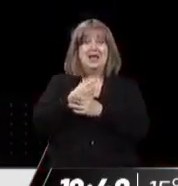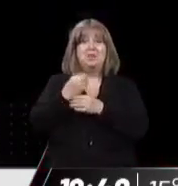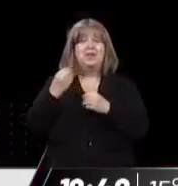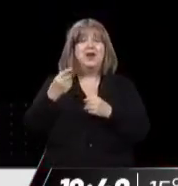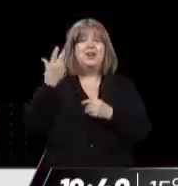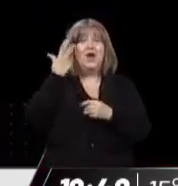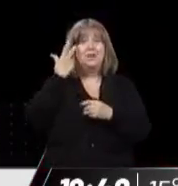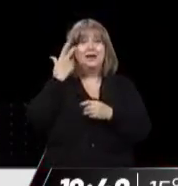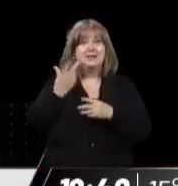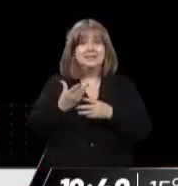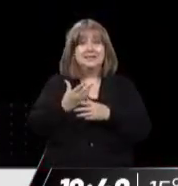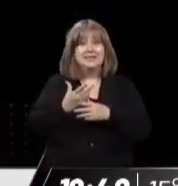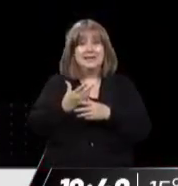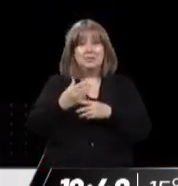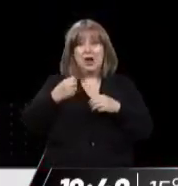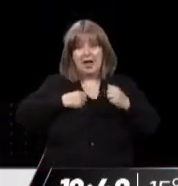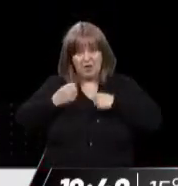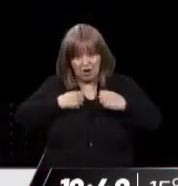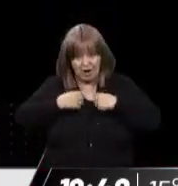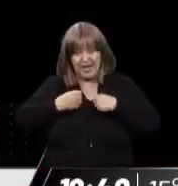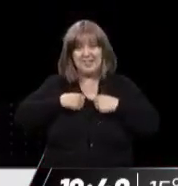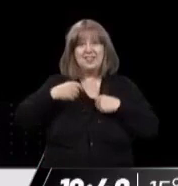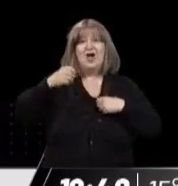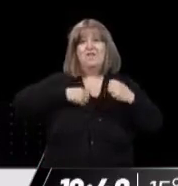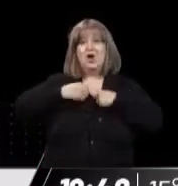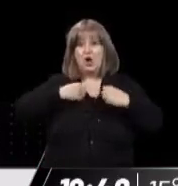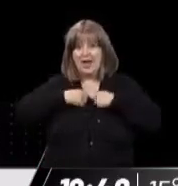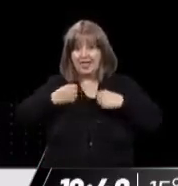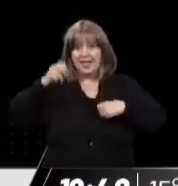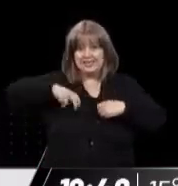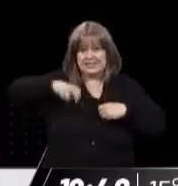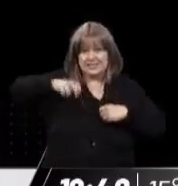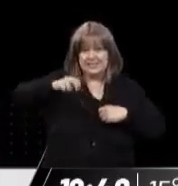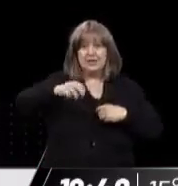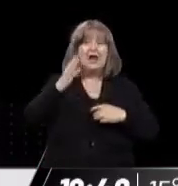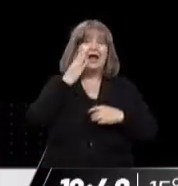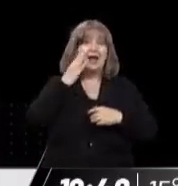¿dónde está en tu celular? Espérate que estoy viendo ahí la filmación corriendo. Mirá, ahí va corriendo. Ahí la energía. Ahí está, mira.